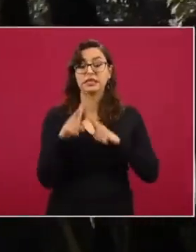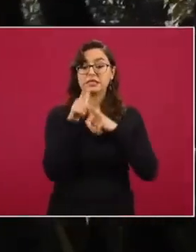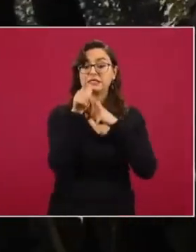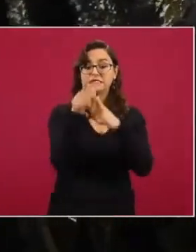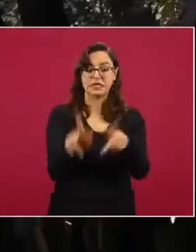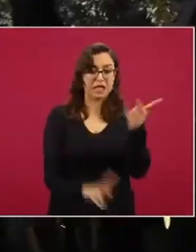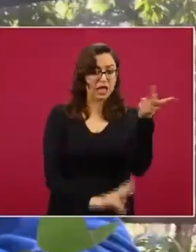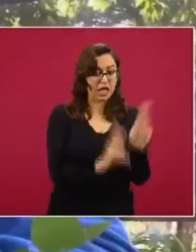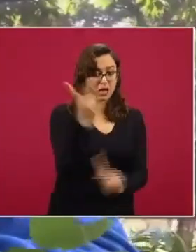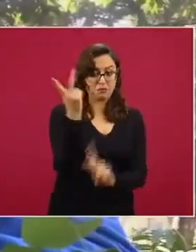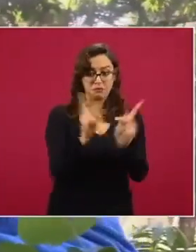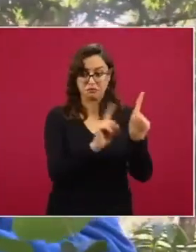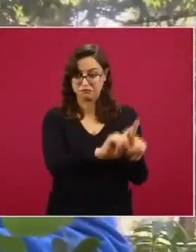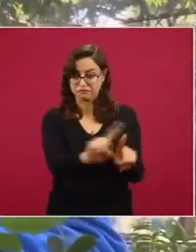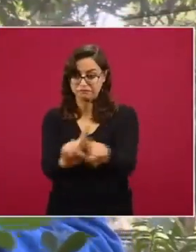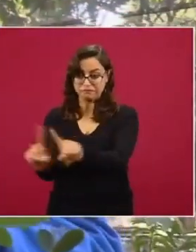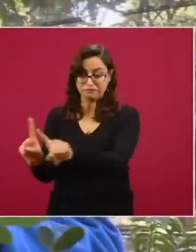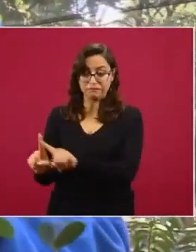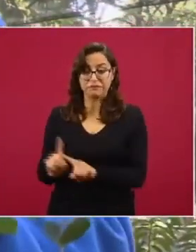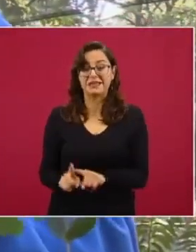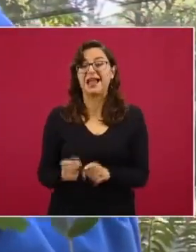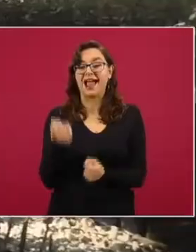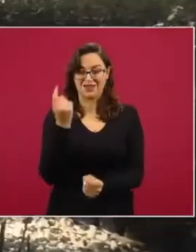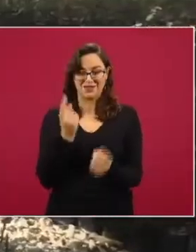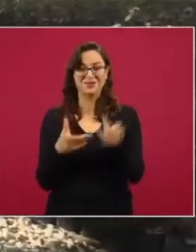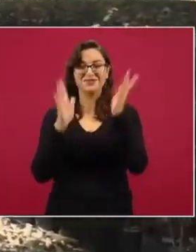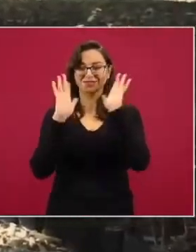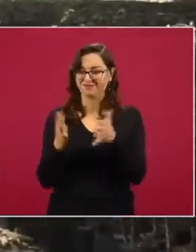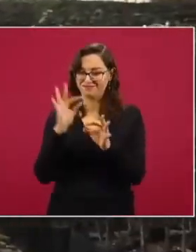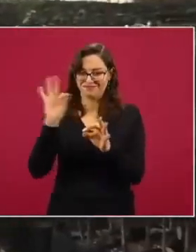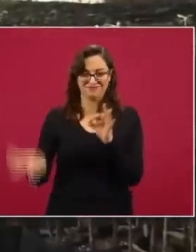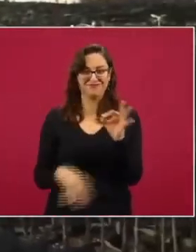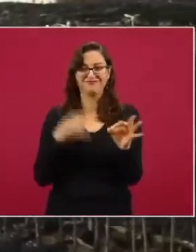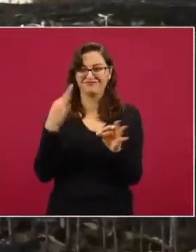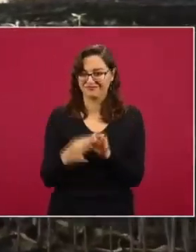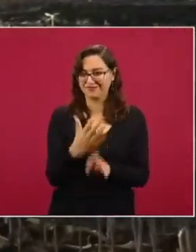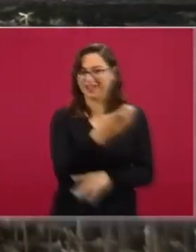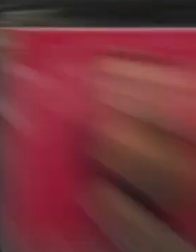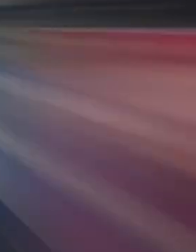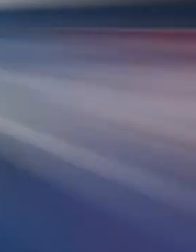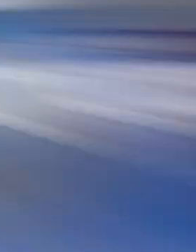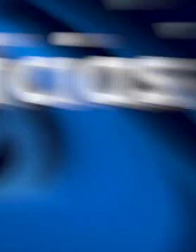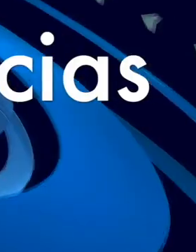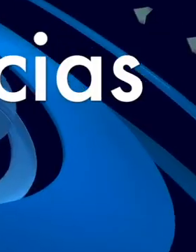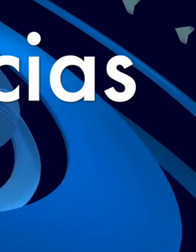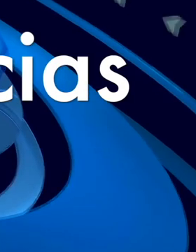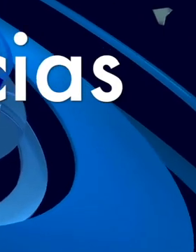de ornato y forestales en el vivero. Algunas ya están listas para su colocación en campo.